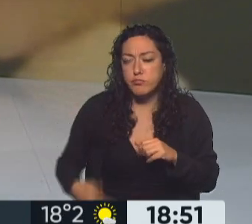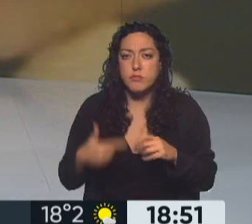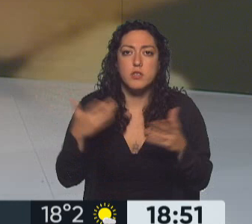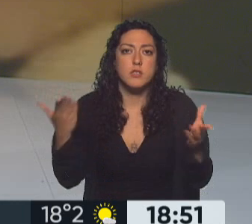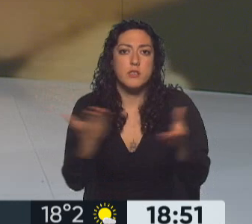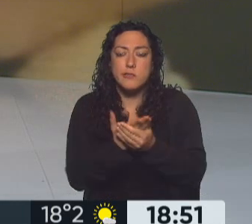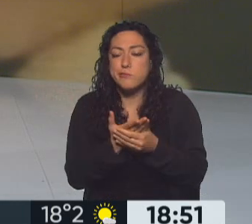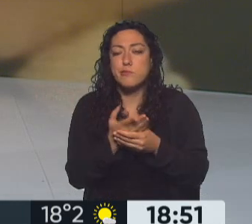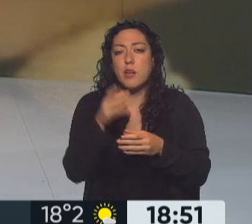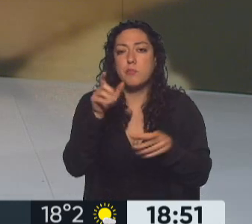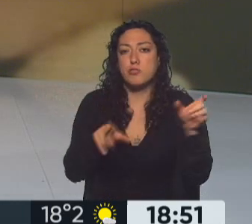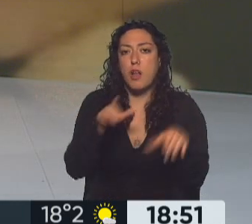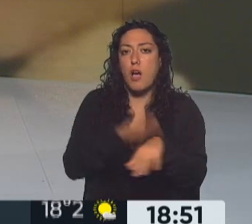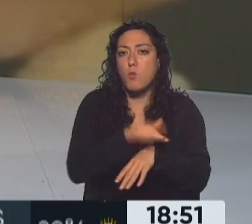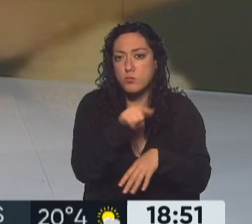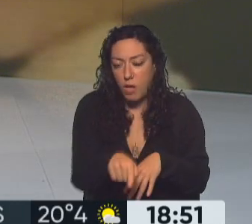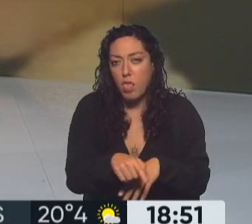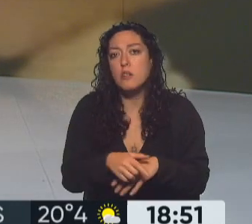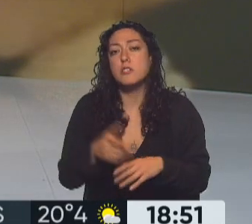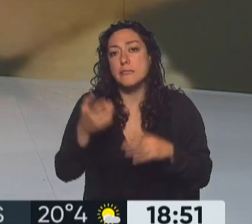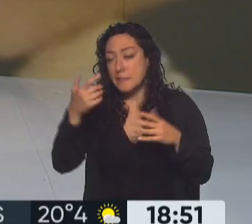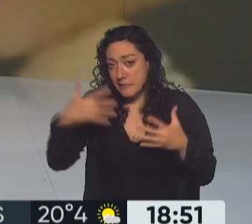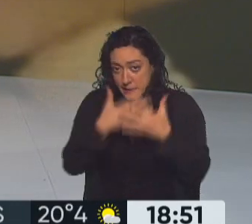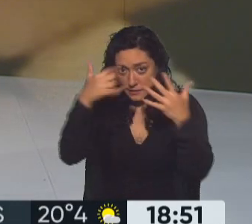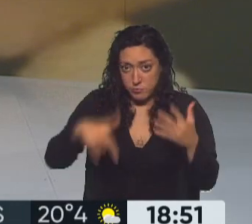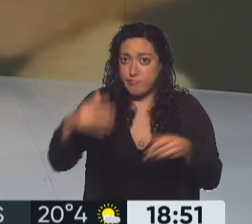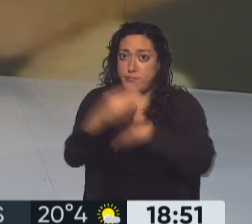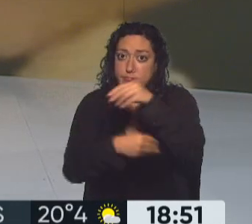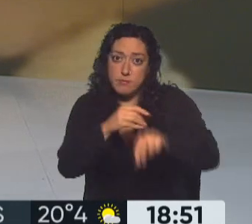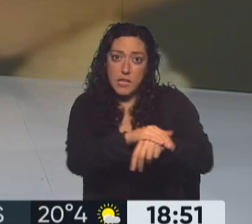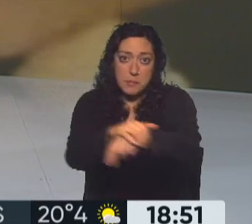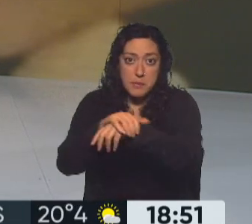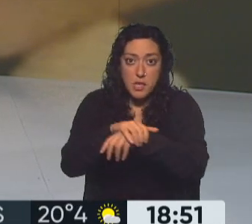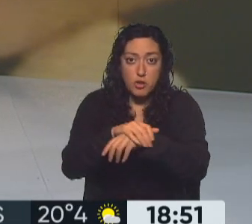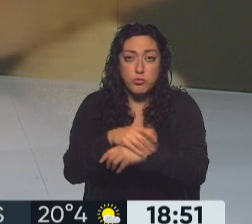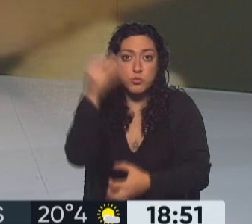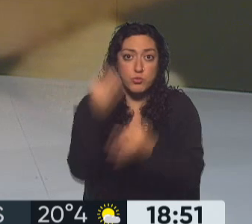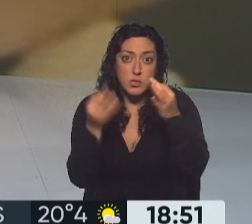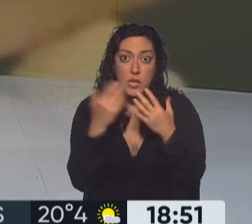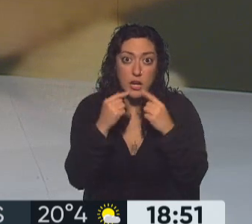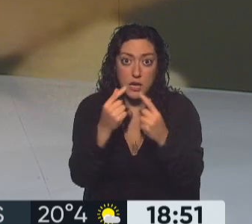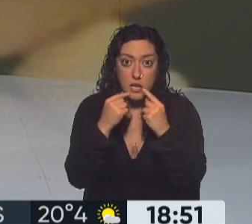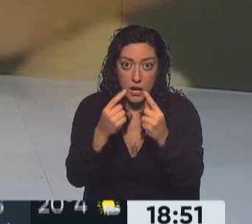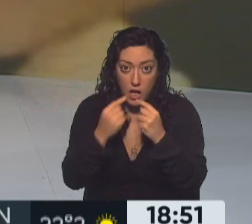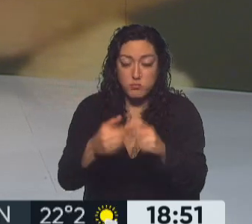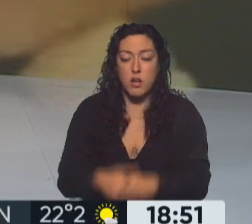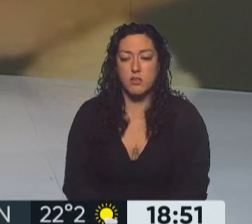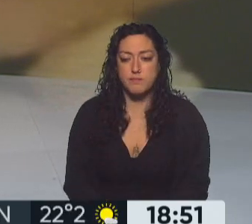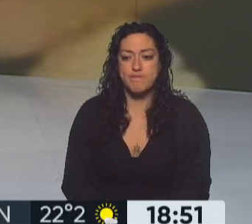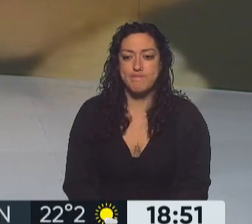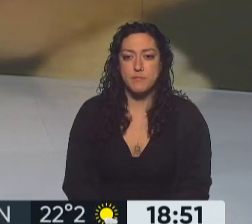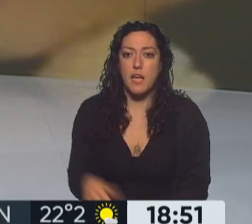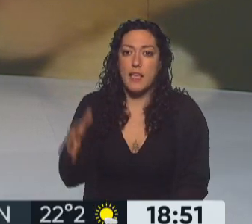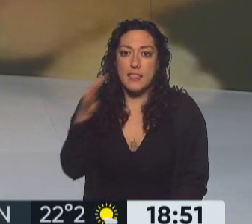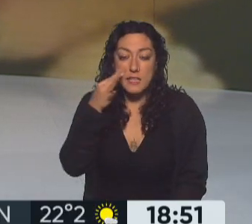incidentes en el día de hoy en el marco del reclamo de justicia, ¿no? Por familiares, amigos. Y hablando de amigos y familiares, hay nuevos testimonios,